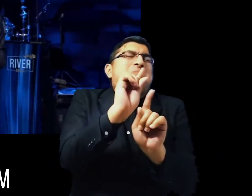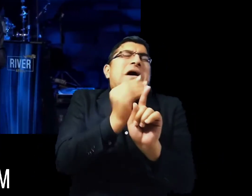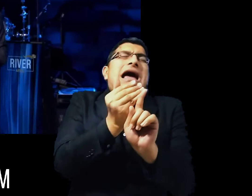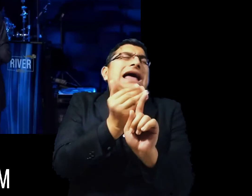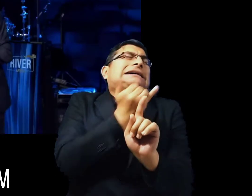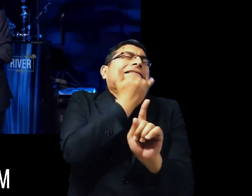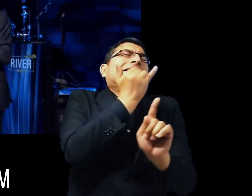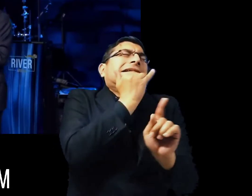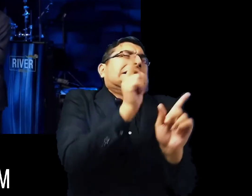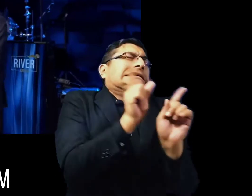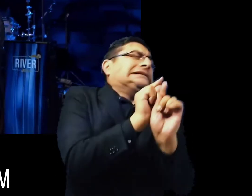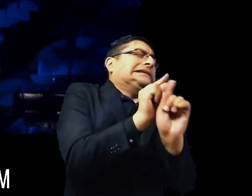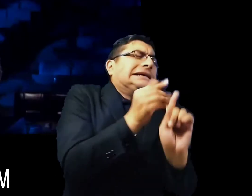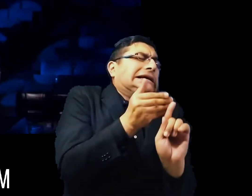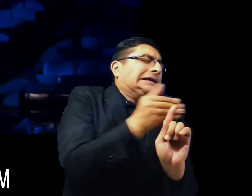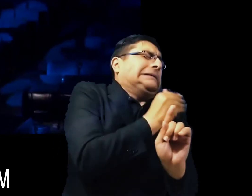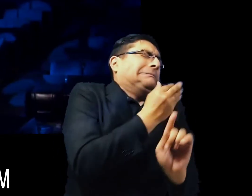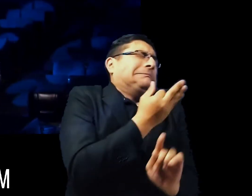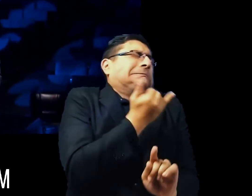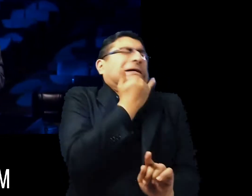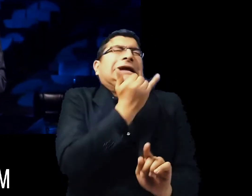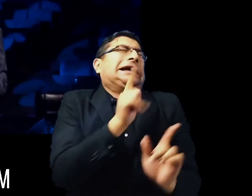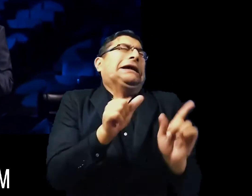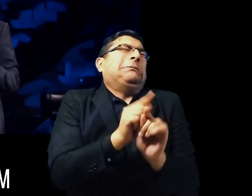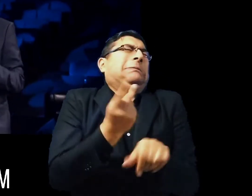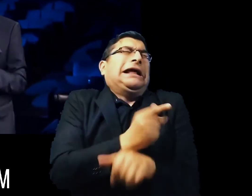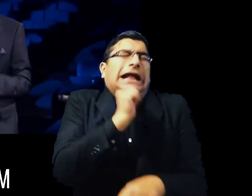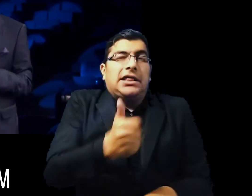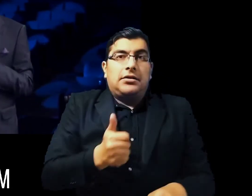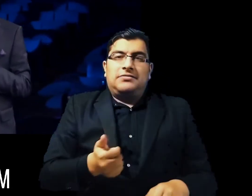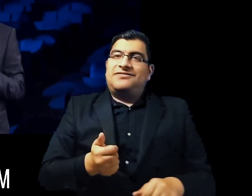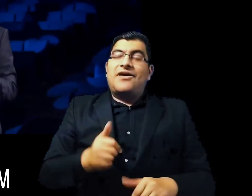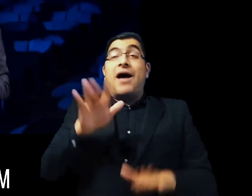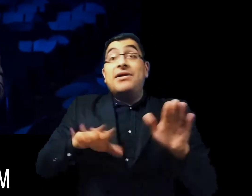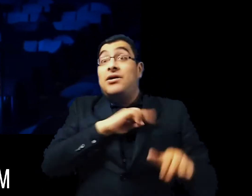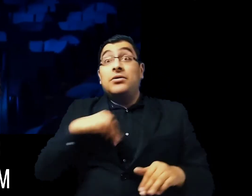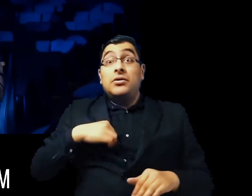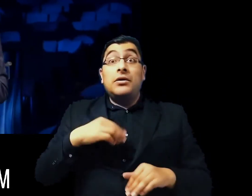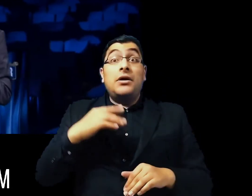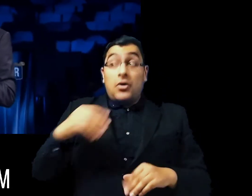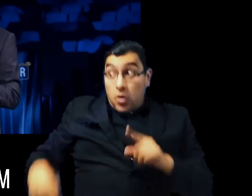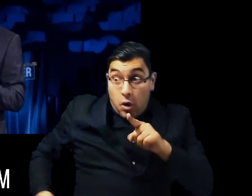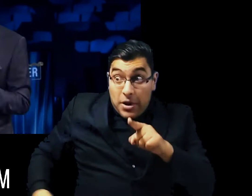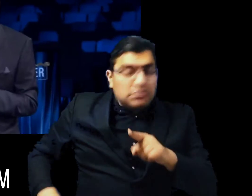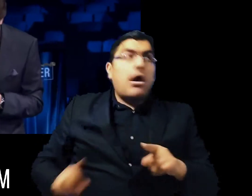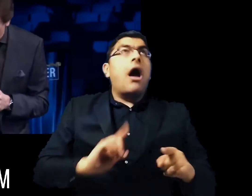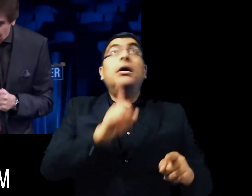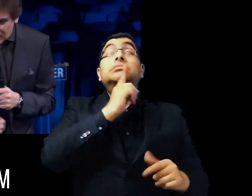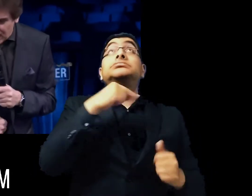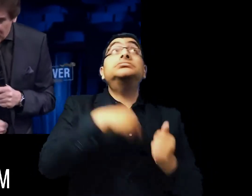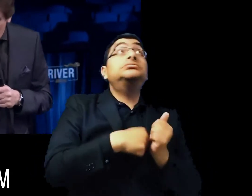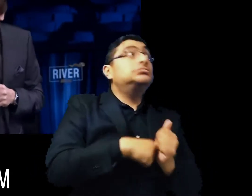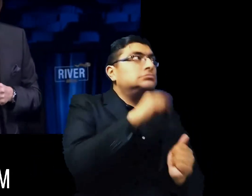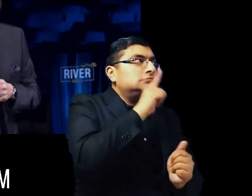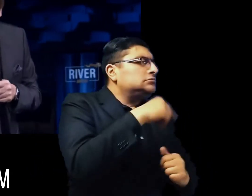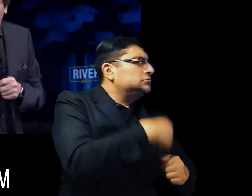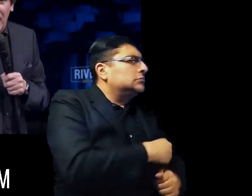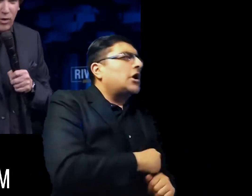un momento, nos desviamos un poquito. Cuarto, enterramos la culpa. La escondemos detrás de un montón de